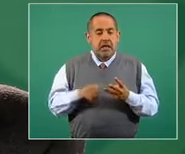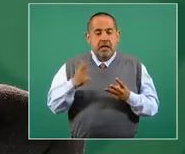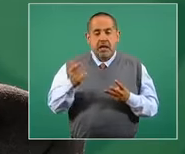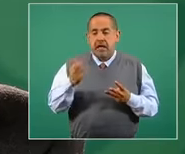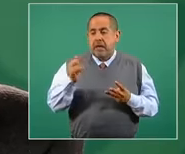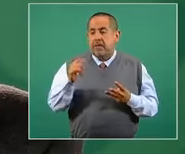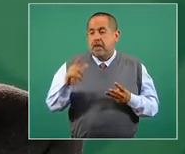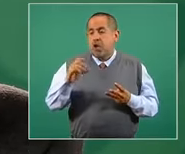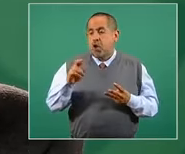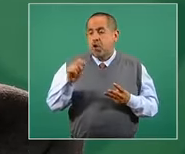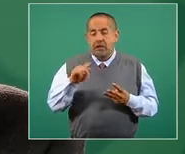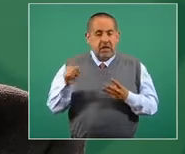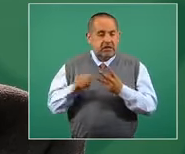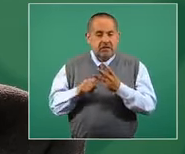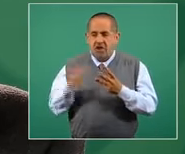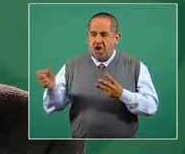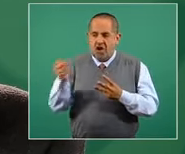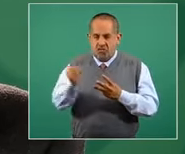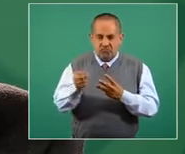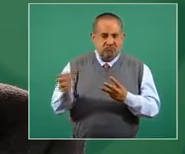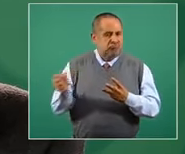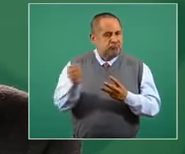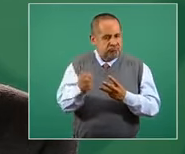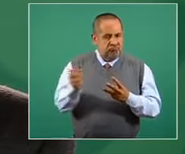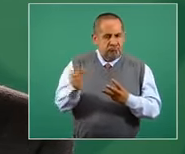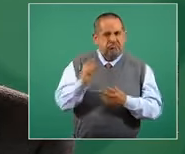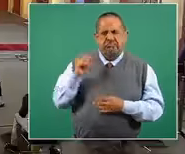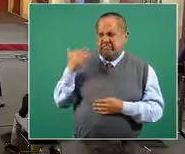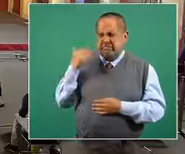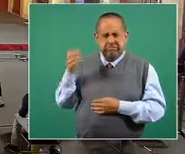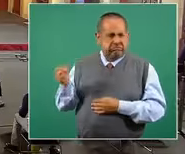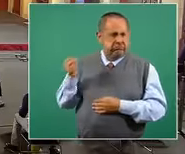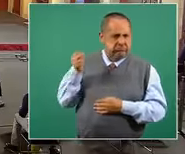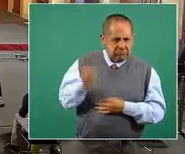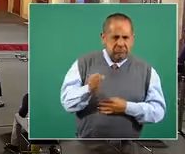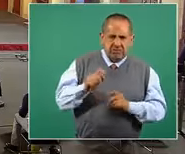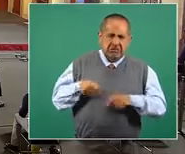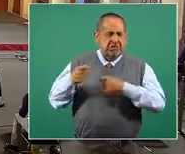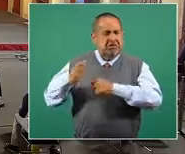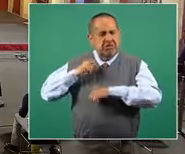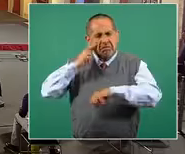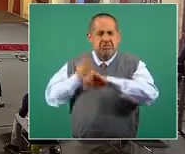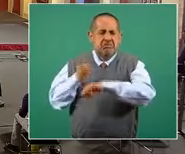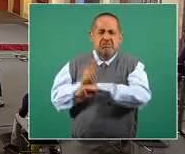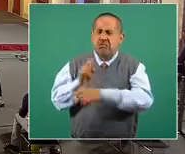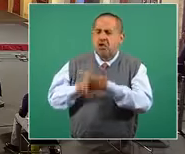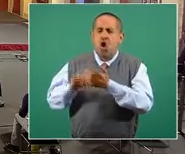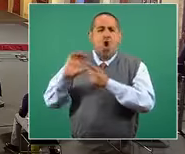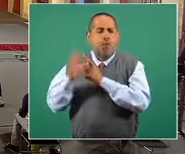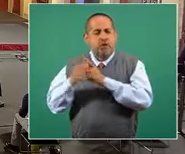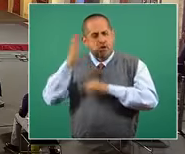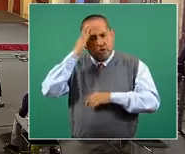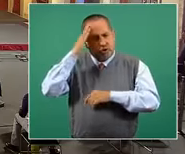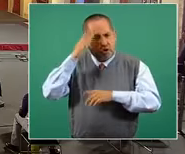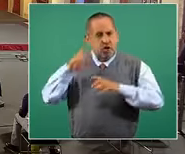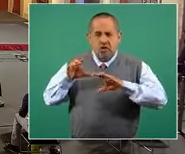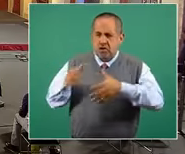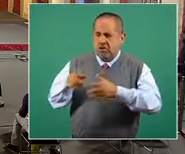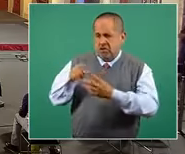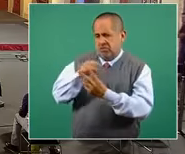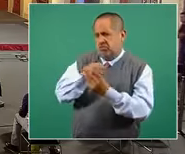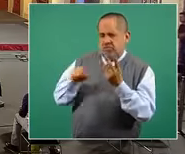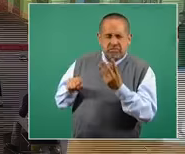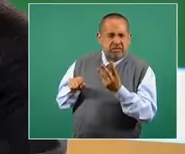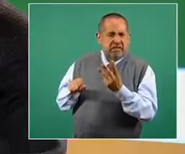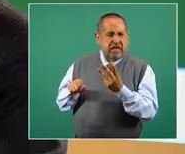Gabriel Cortés, que han sido designados recientemente como comisionadas de autorización sanitaria, operación sanitaria y